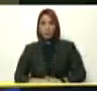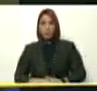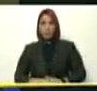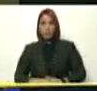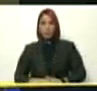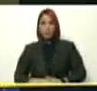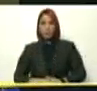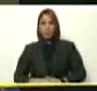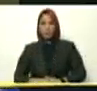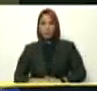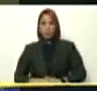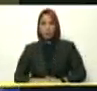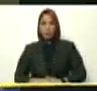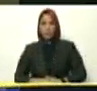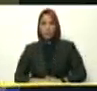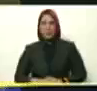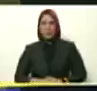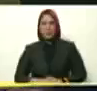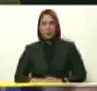Una,